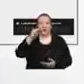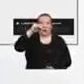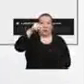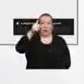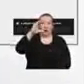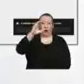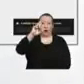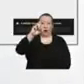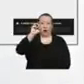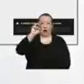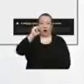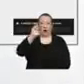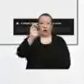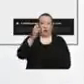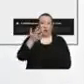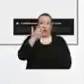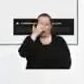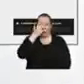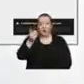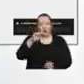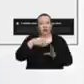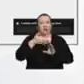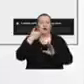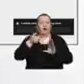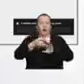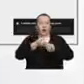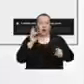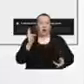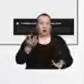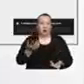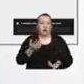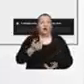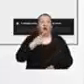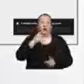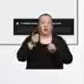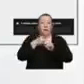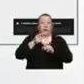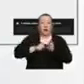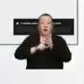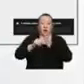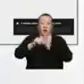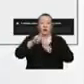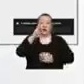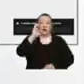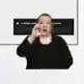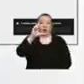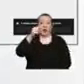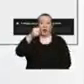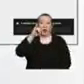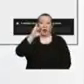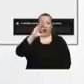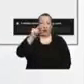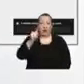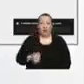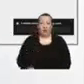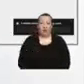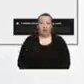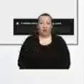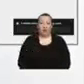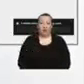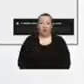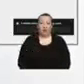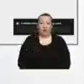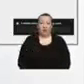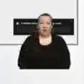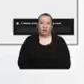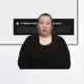escándalo así y una renunciando imagínense el primer ministro venda dimensión angela merkel en la cancillería